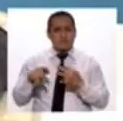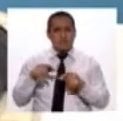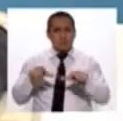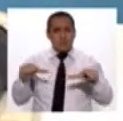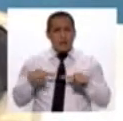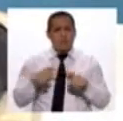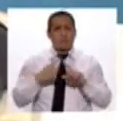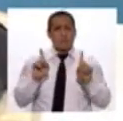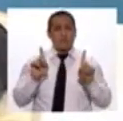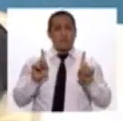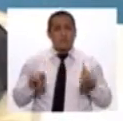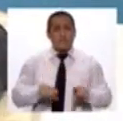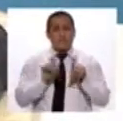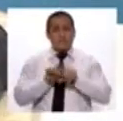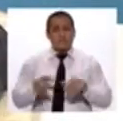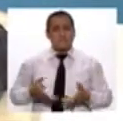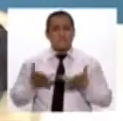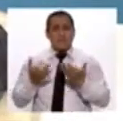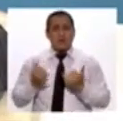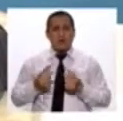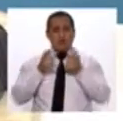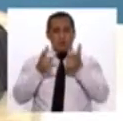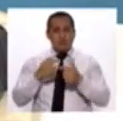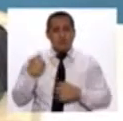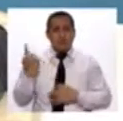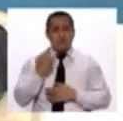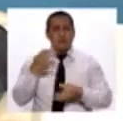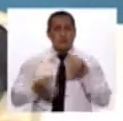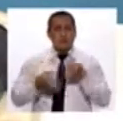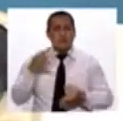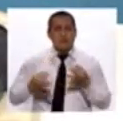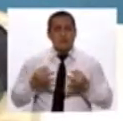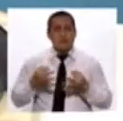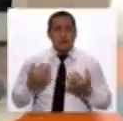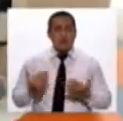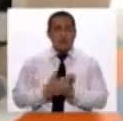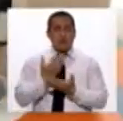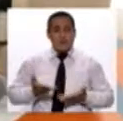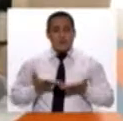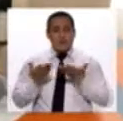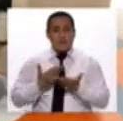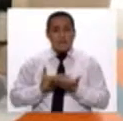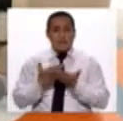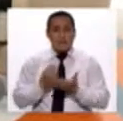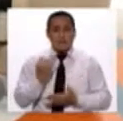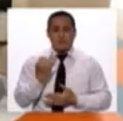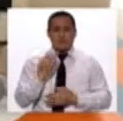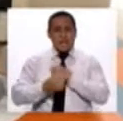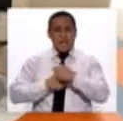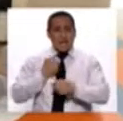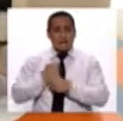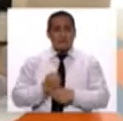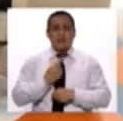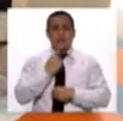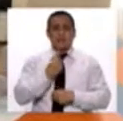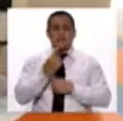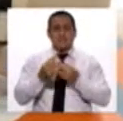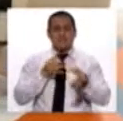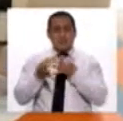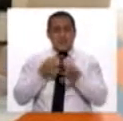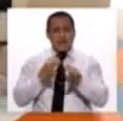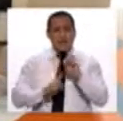lados, pero claro, se origina en un control difuso judicial. La novedad que trajo el precedente de hace unos años fue decir